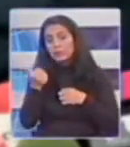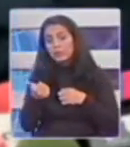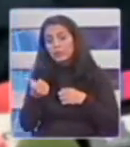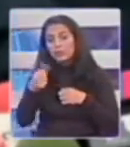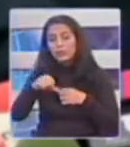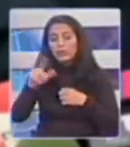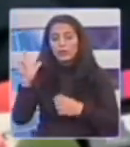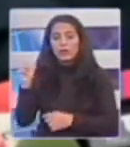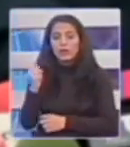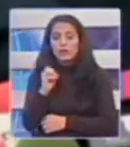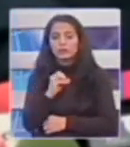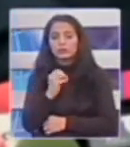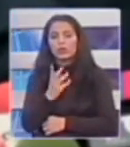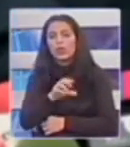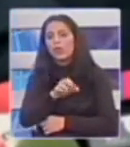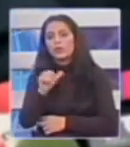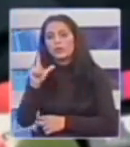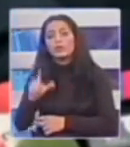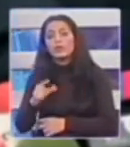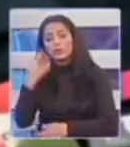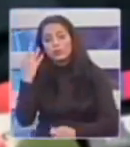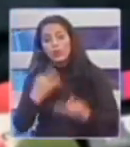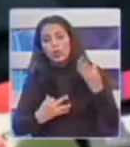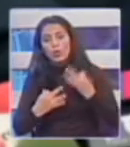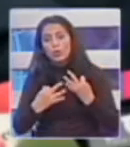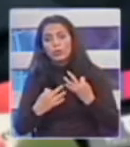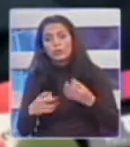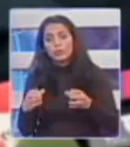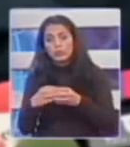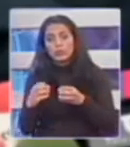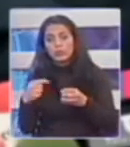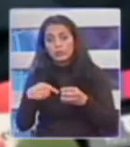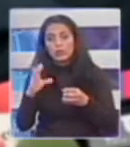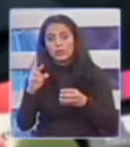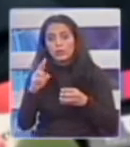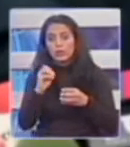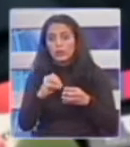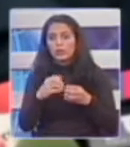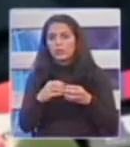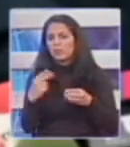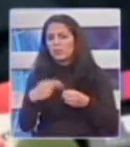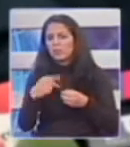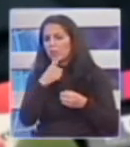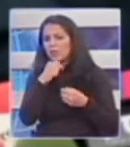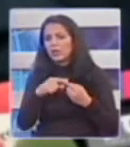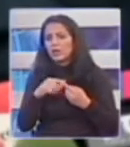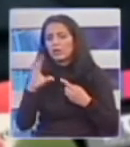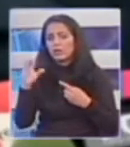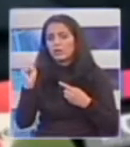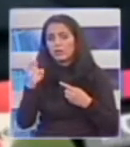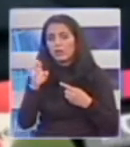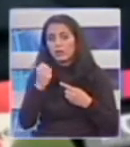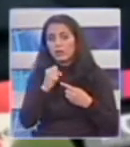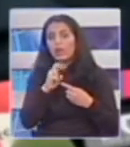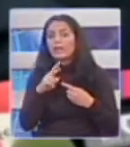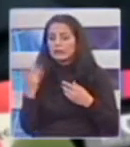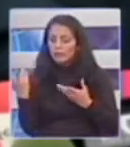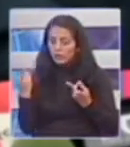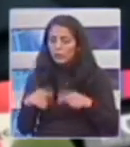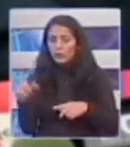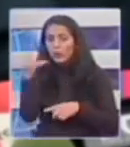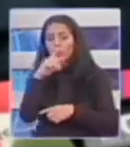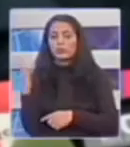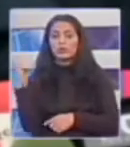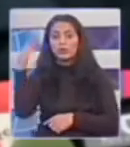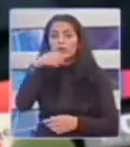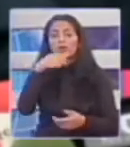están involucrados en procesos judiciales y que pertenecen a Creo son César Monge, que el próximo lunes deberá acudir a la Fiscalía en el caso